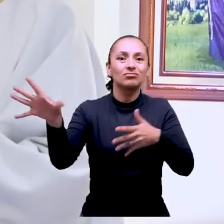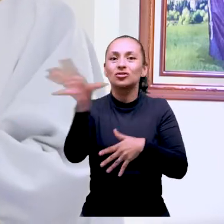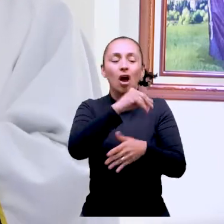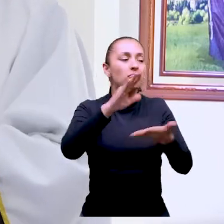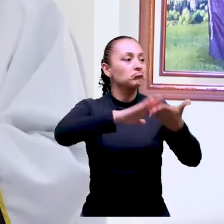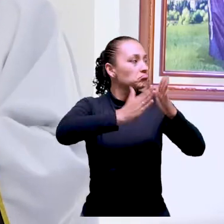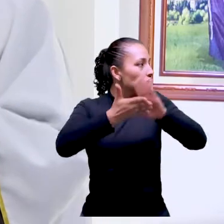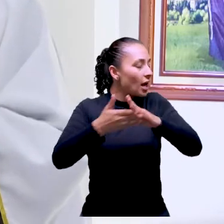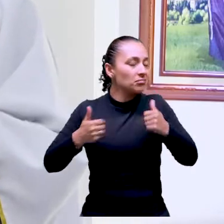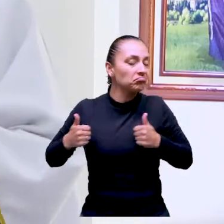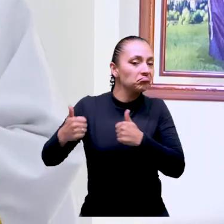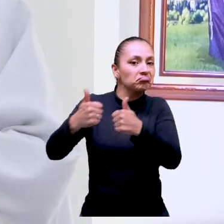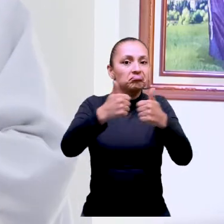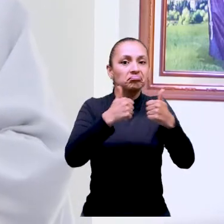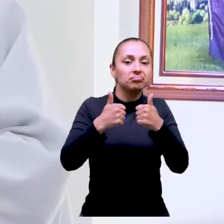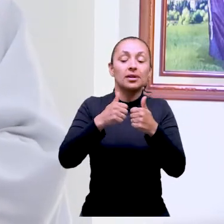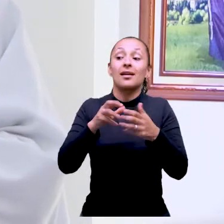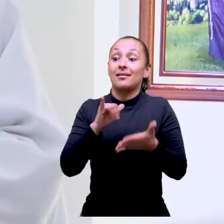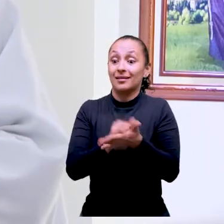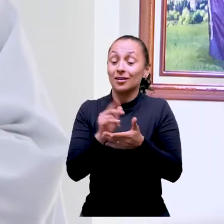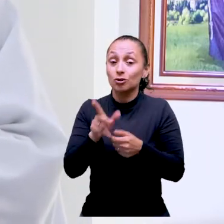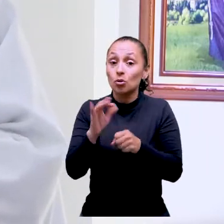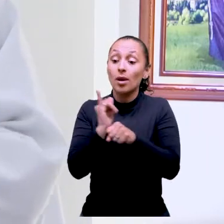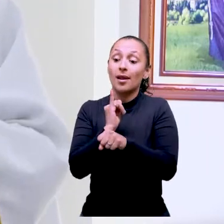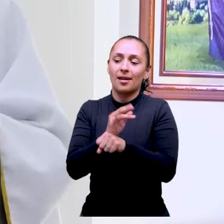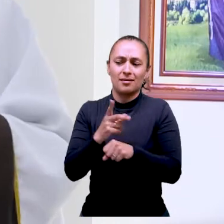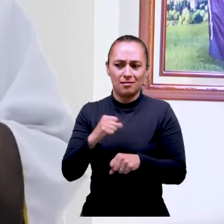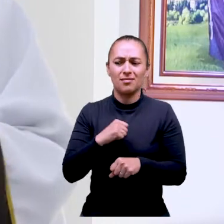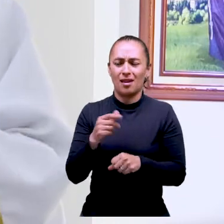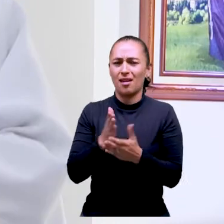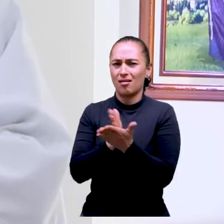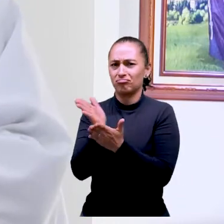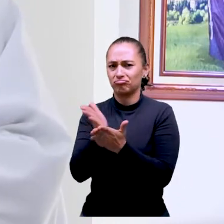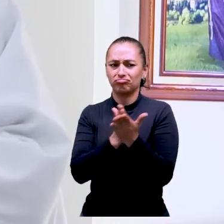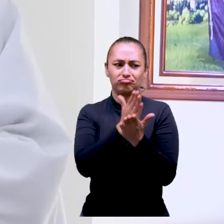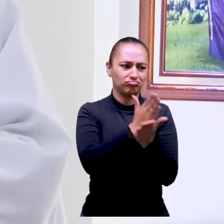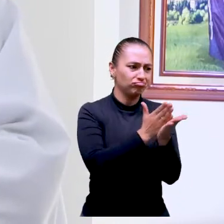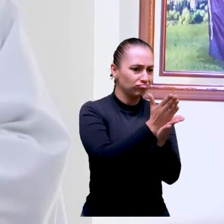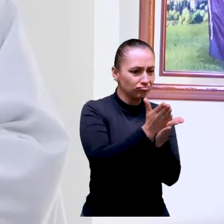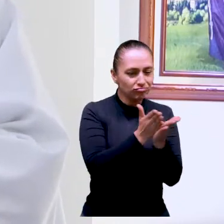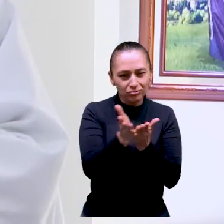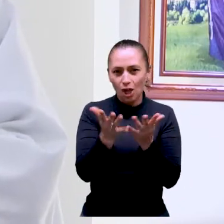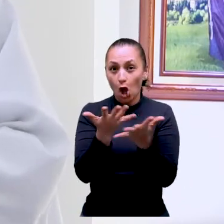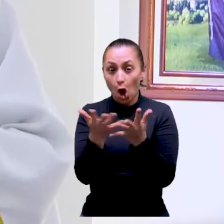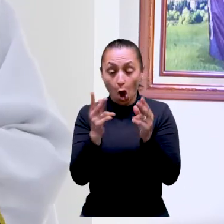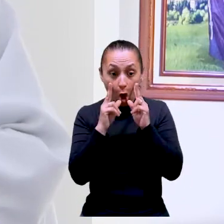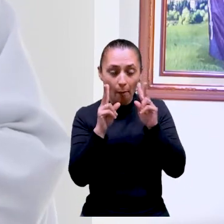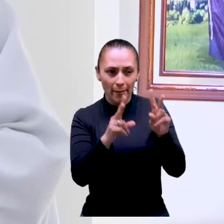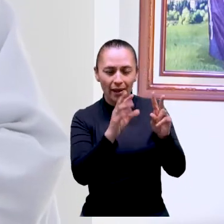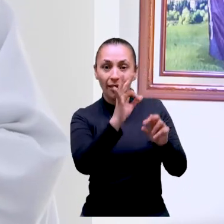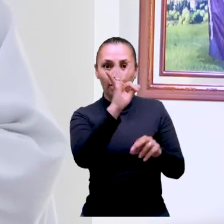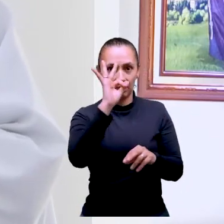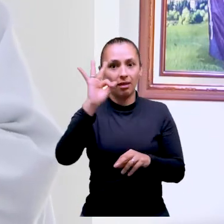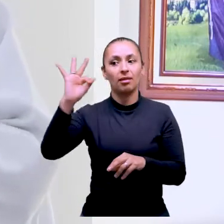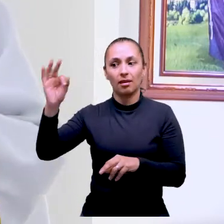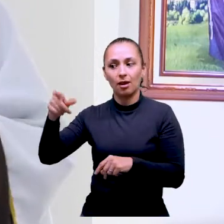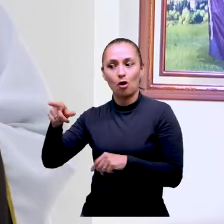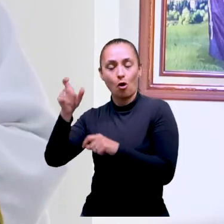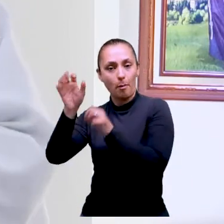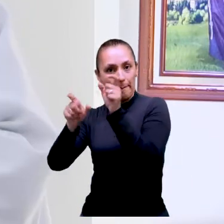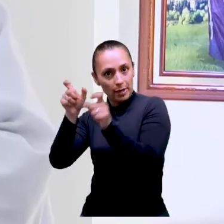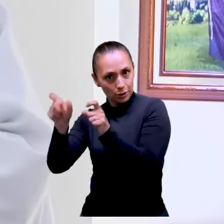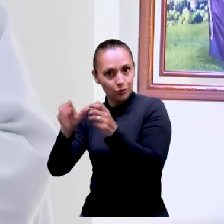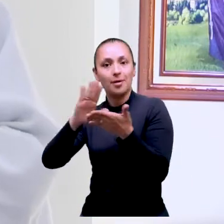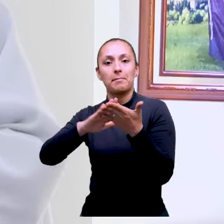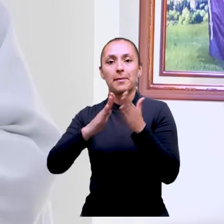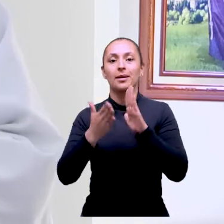era un hombre pacífico tenemos en nuestra iglesia muchos caminos muchos